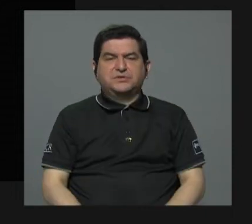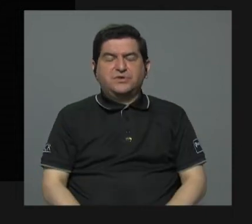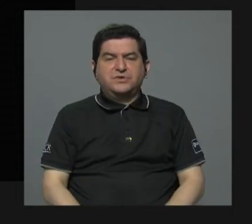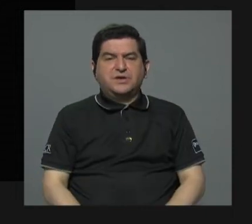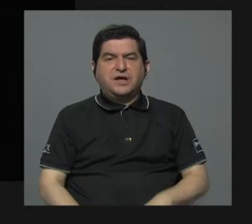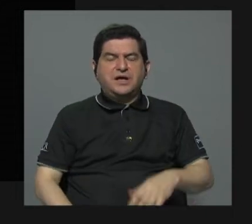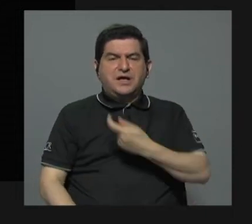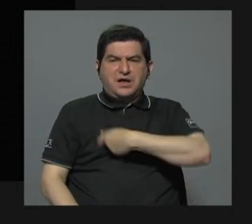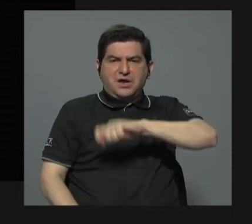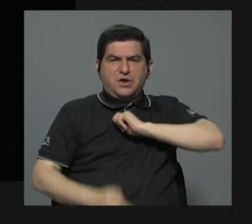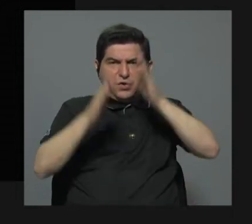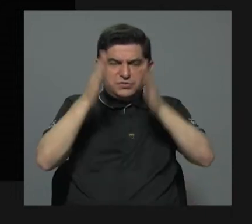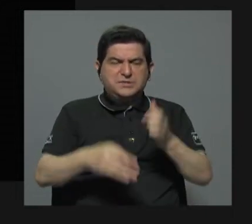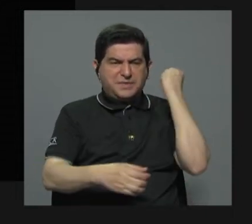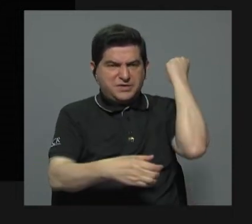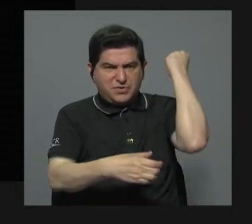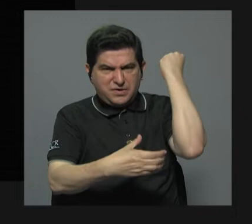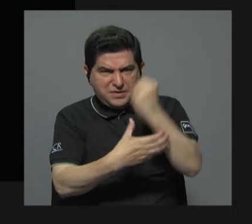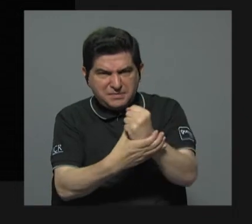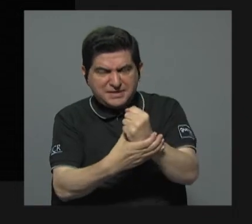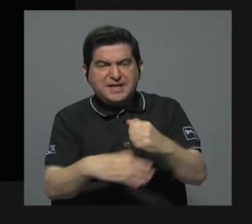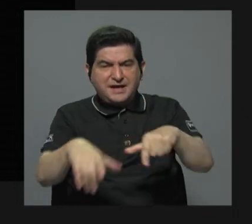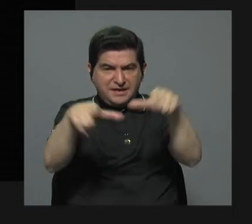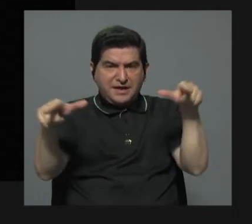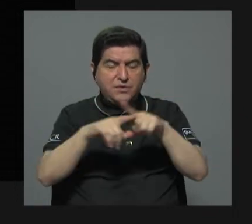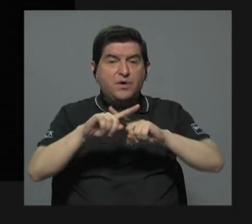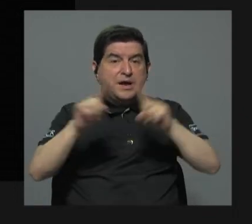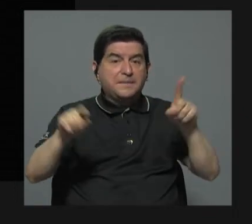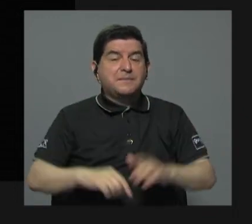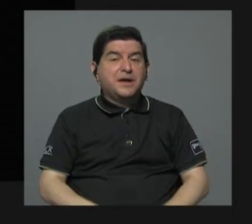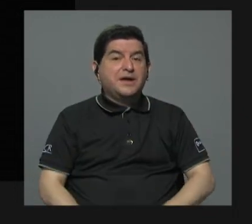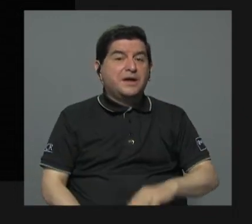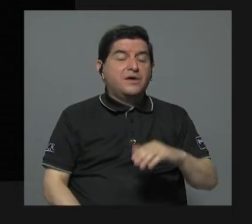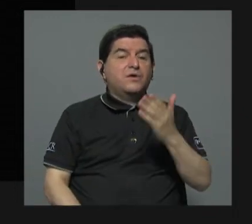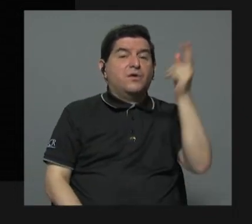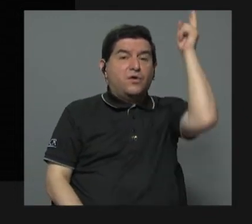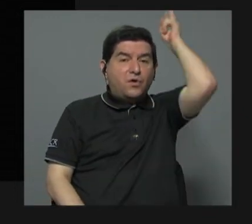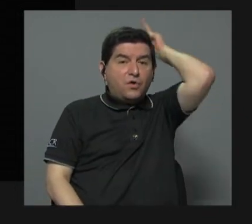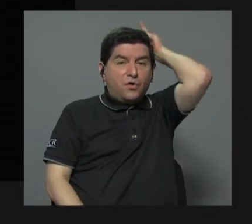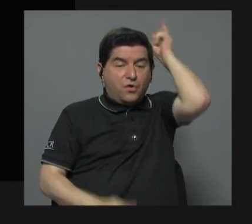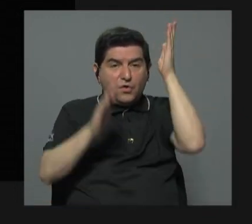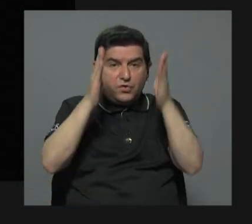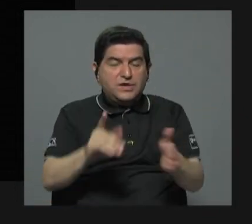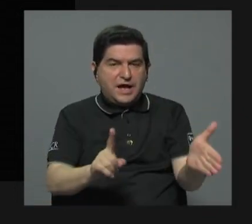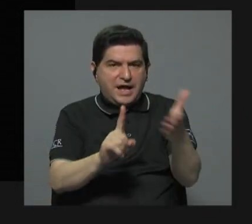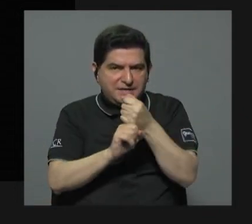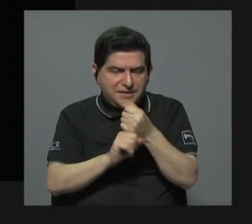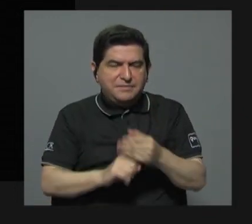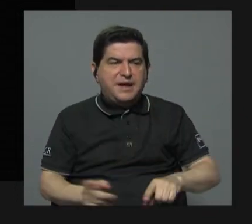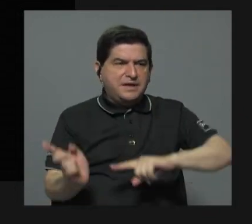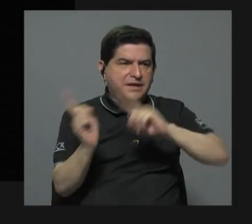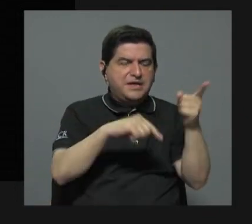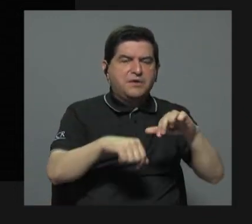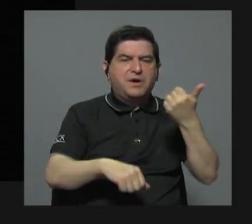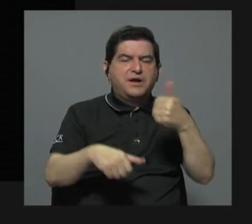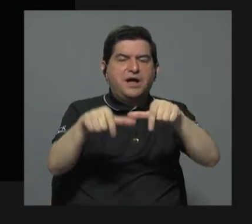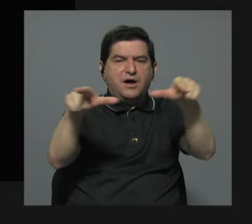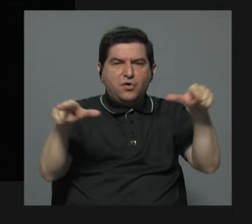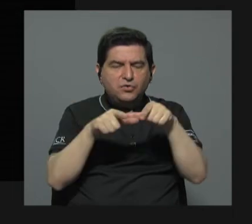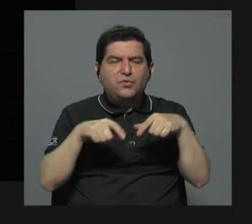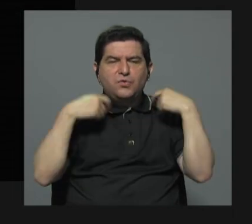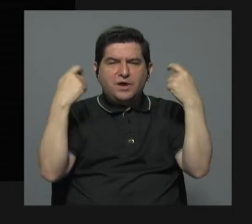campo de batalla, los indígenas capturaban a sus prisioneros para luego sacrificarlos en ciertas